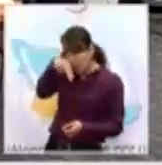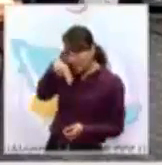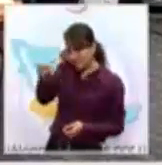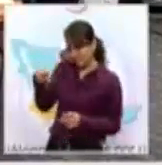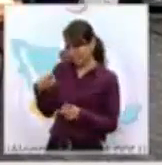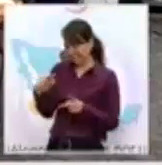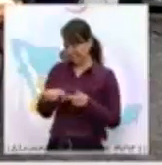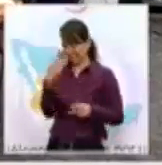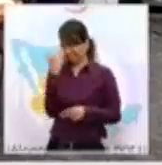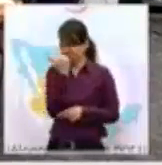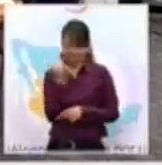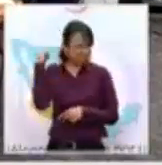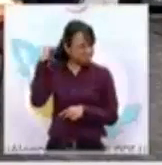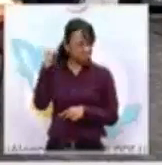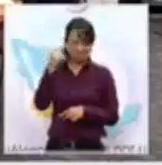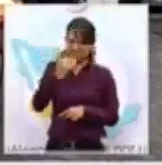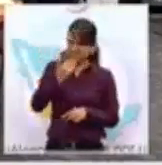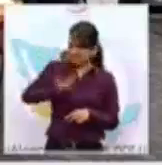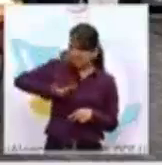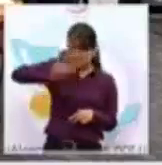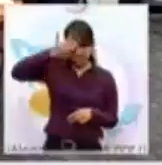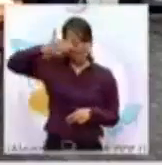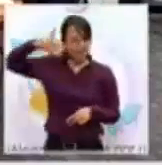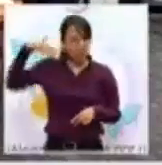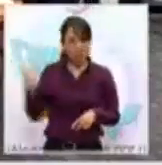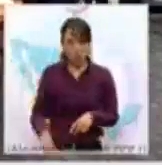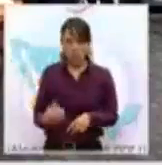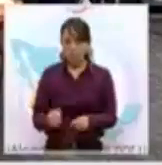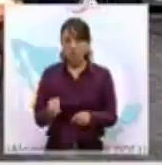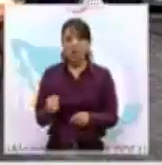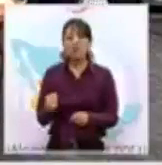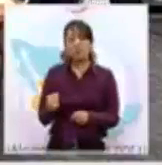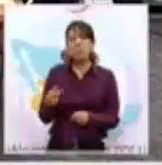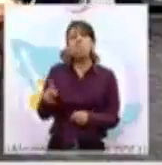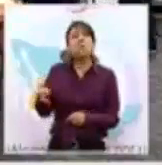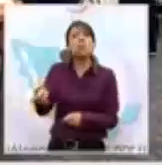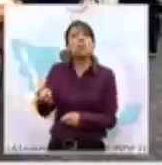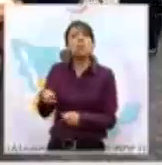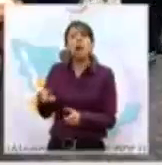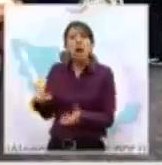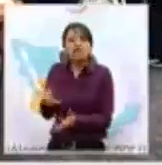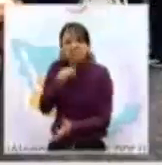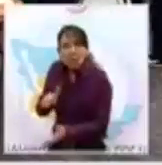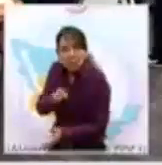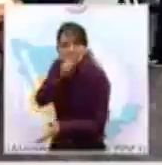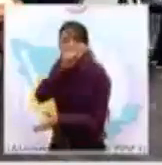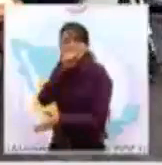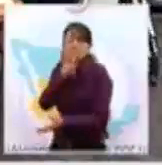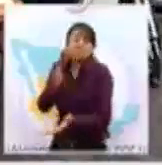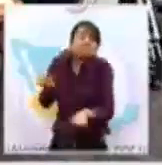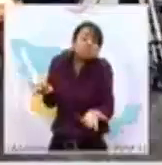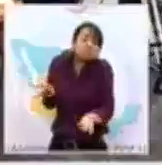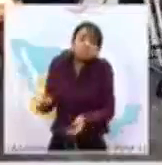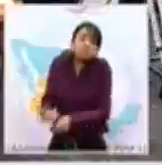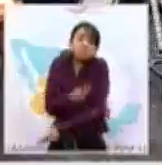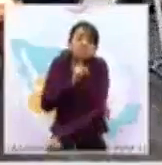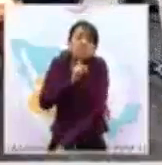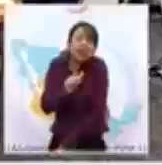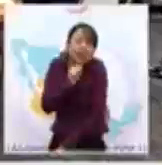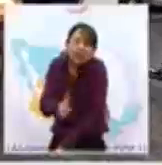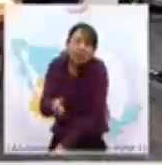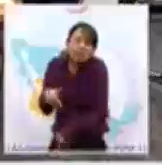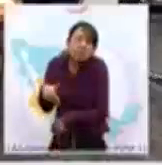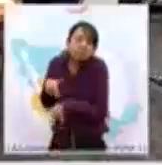sea, podríamos ampliarlo, pues la verdad es que no pasa nada. Pero si tú vienes de un sector de